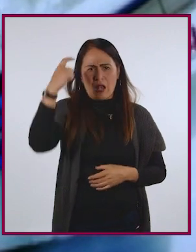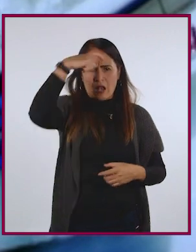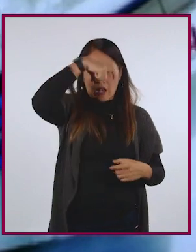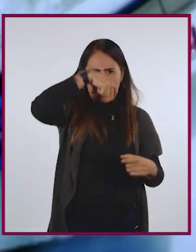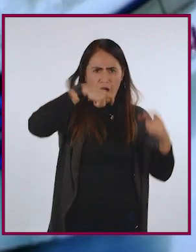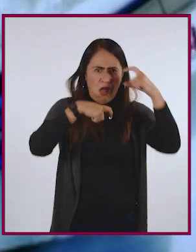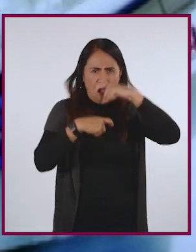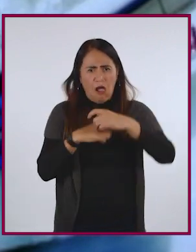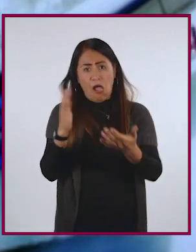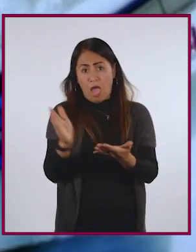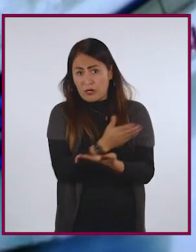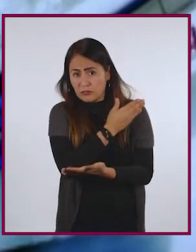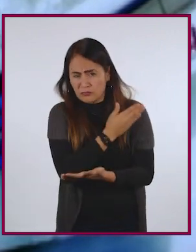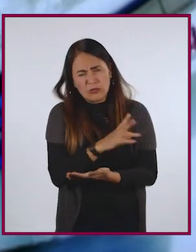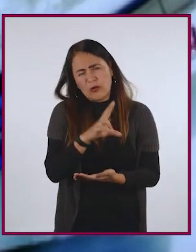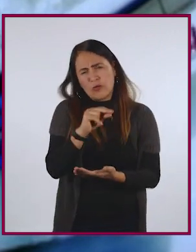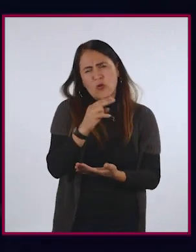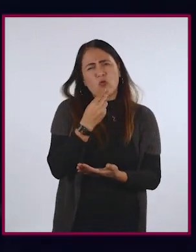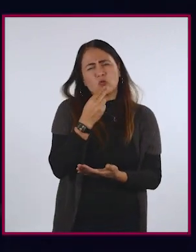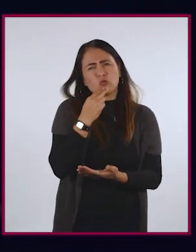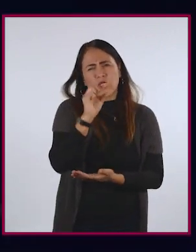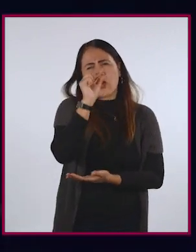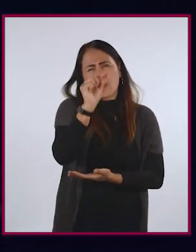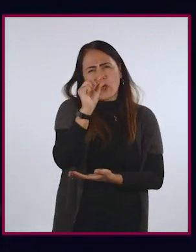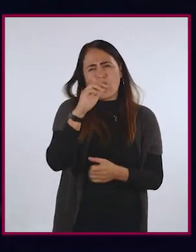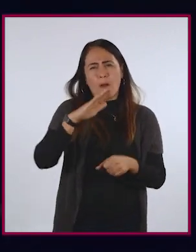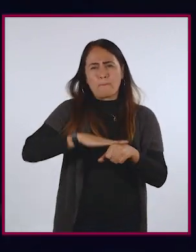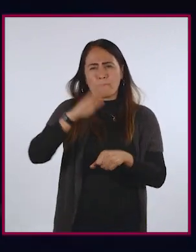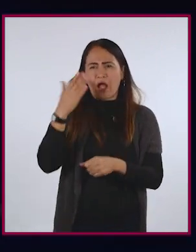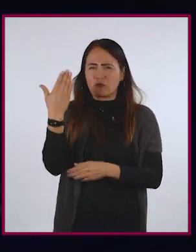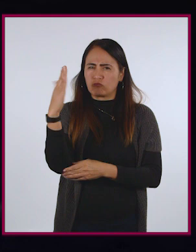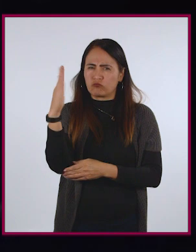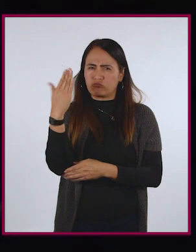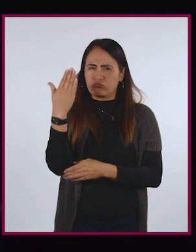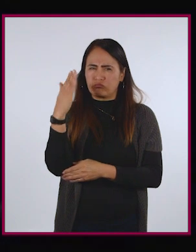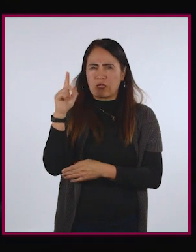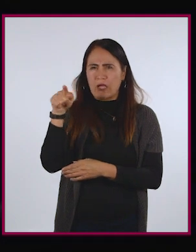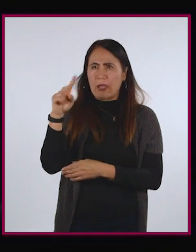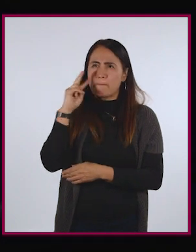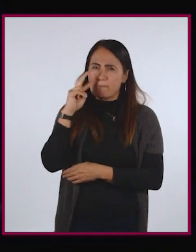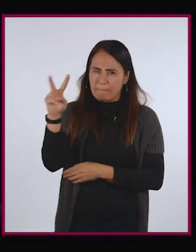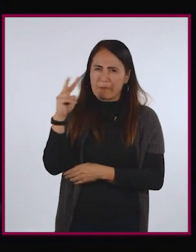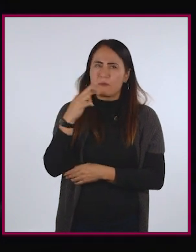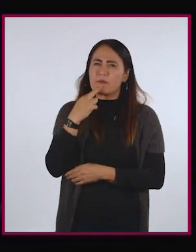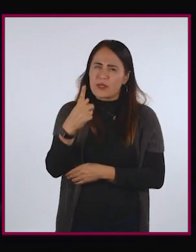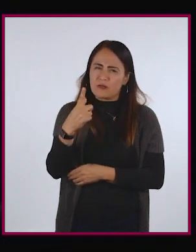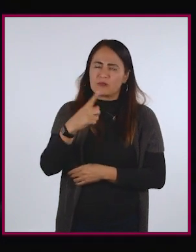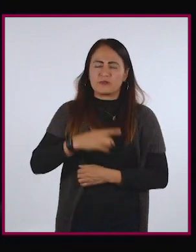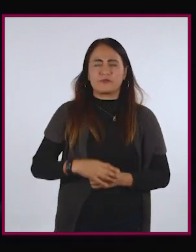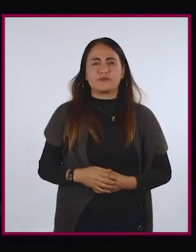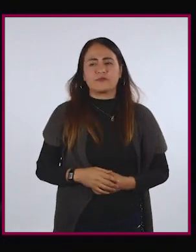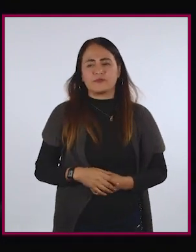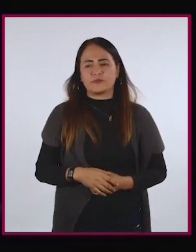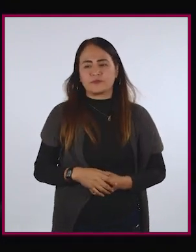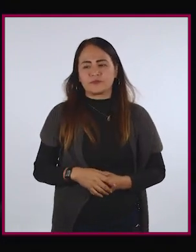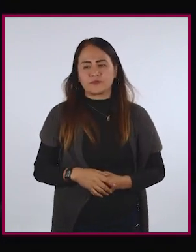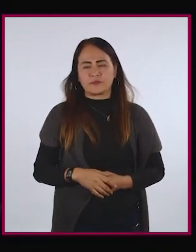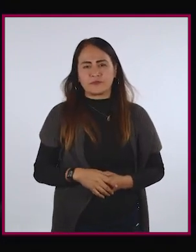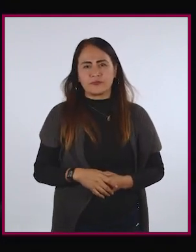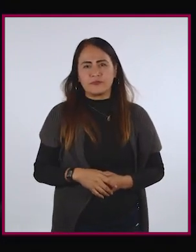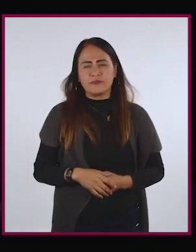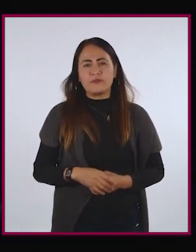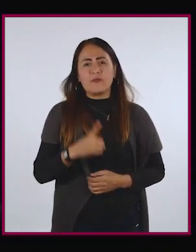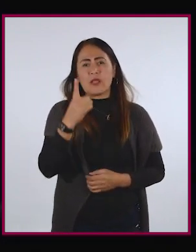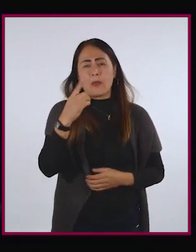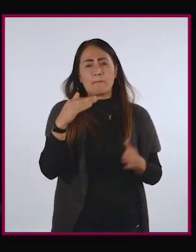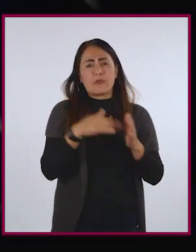tipo de lentes, pero el mayor peso está sobre los telescopios astronómicos basados en espejos.